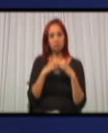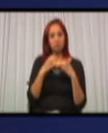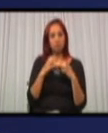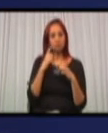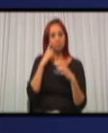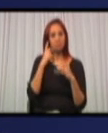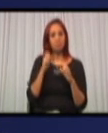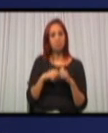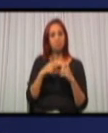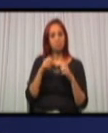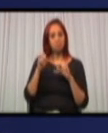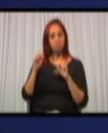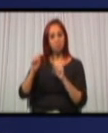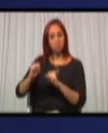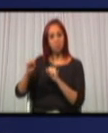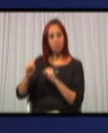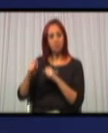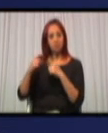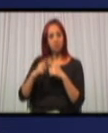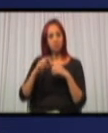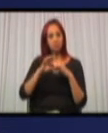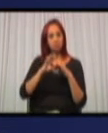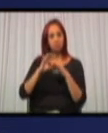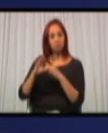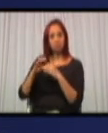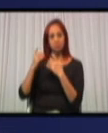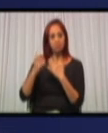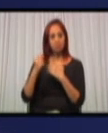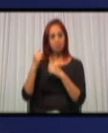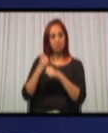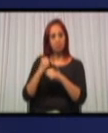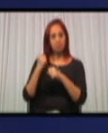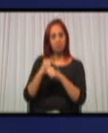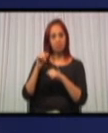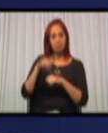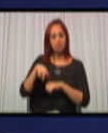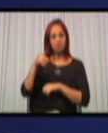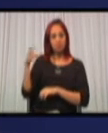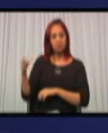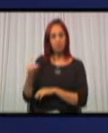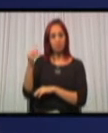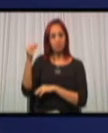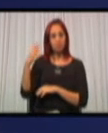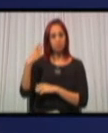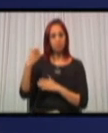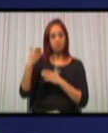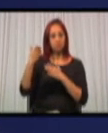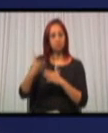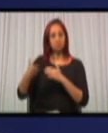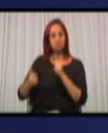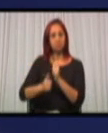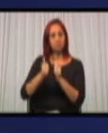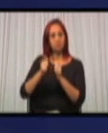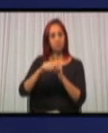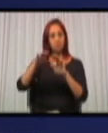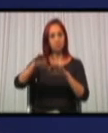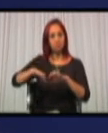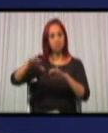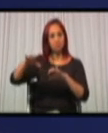para poder darle empleo a los jóvenes y darle mayor estabilidad